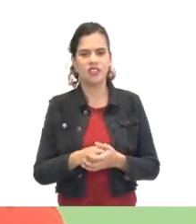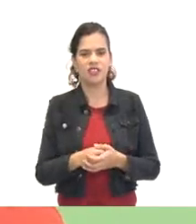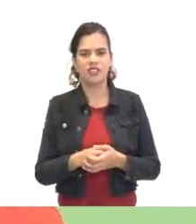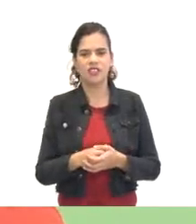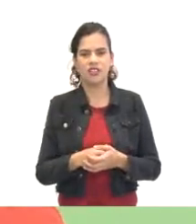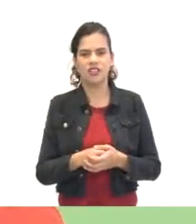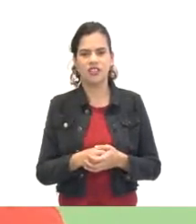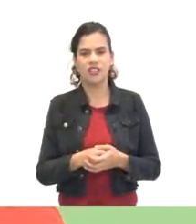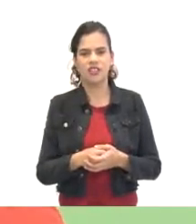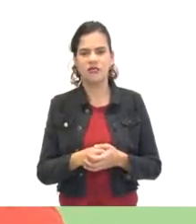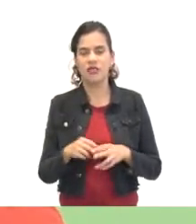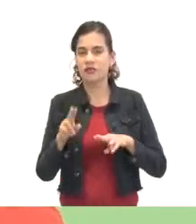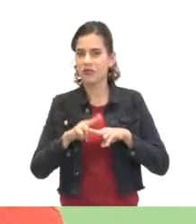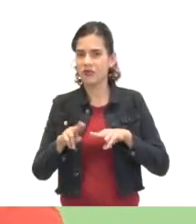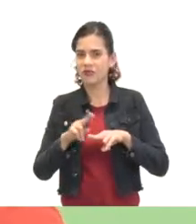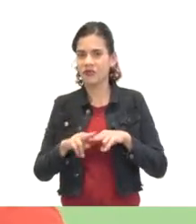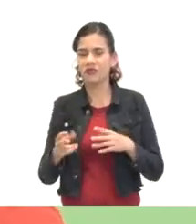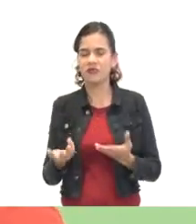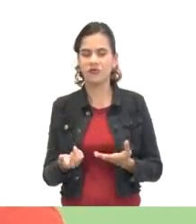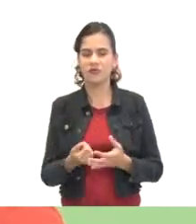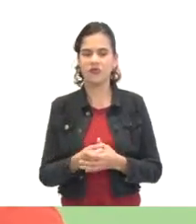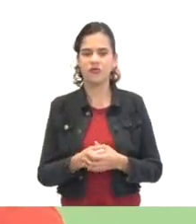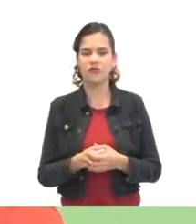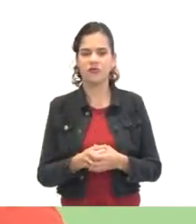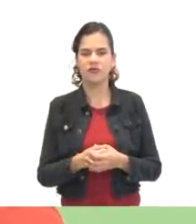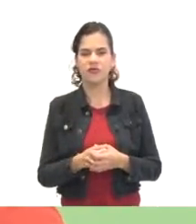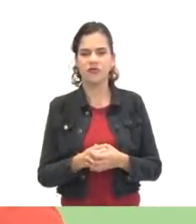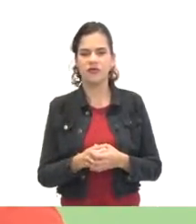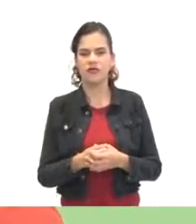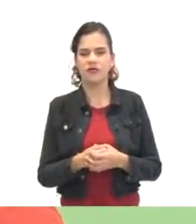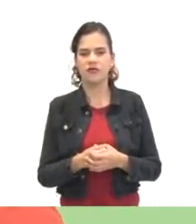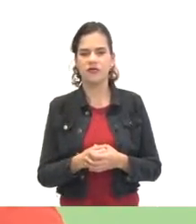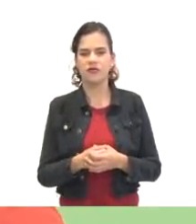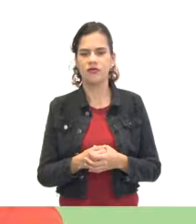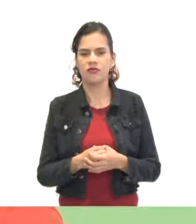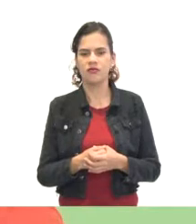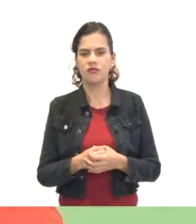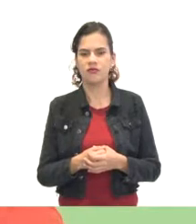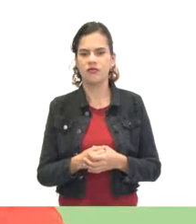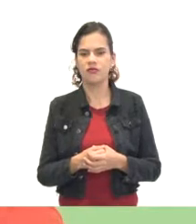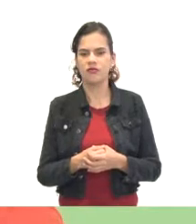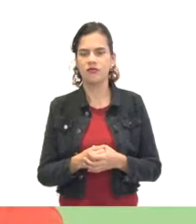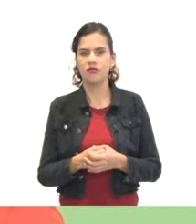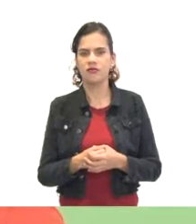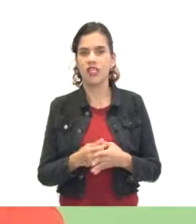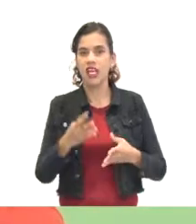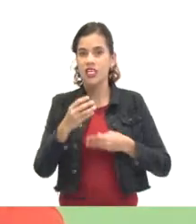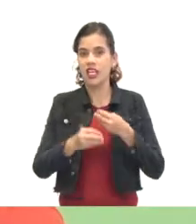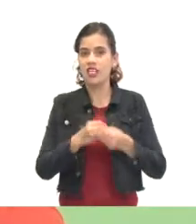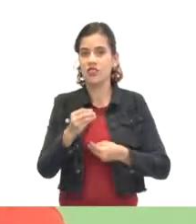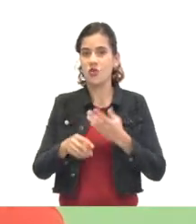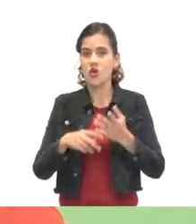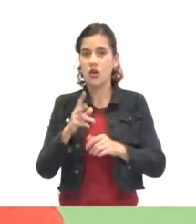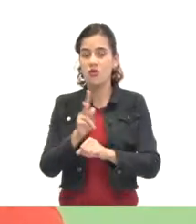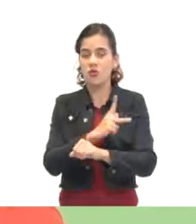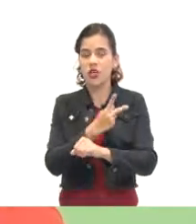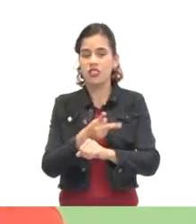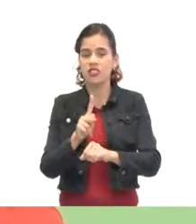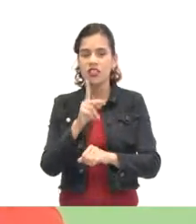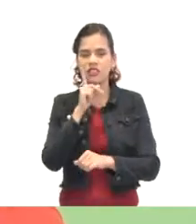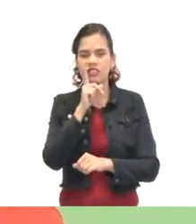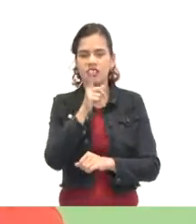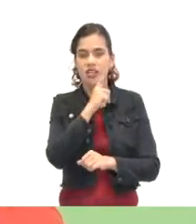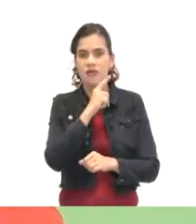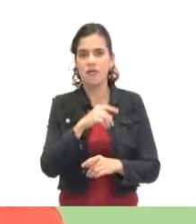edad infantil. Y Rosario Anzola hizo una poesía que se